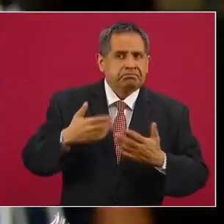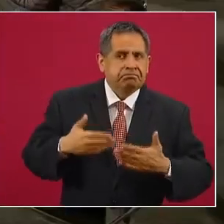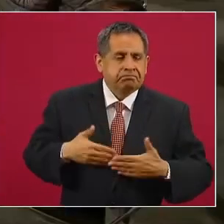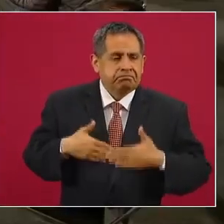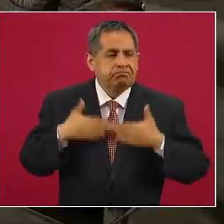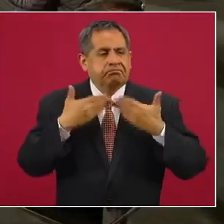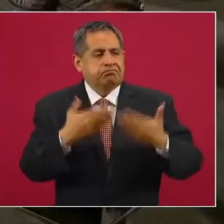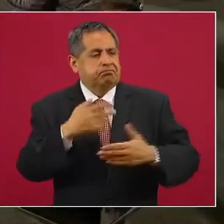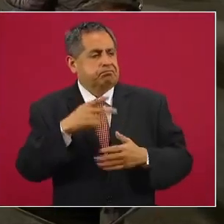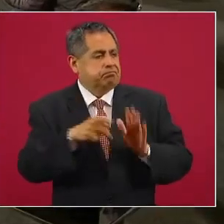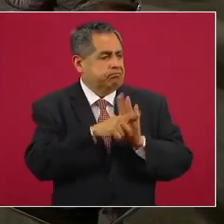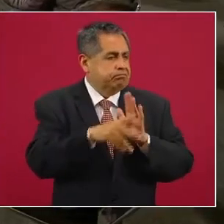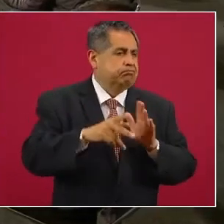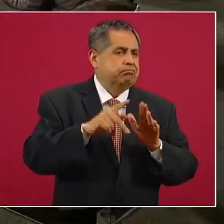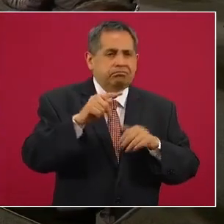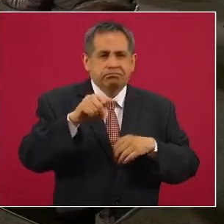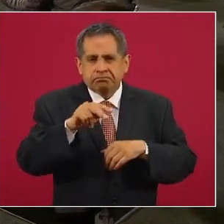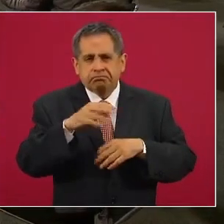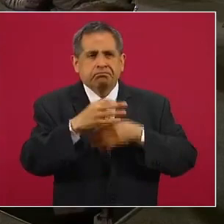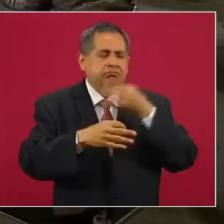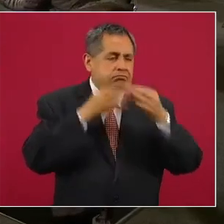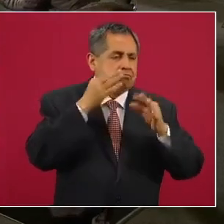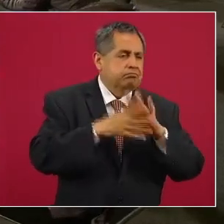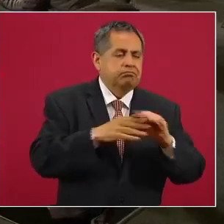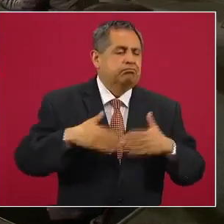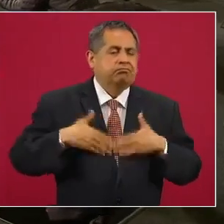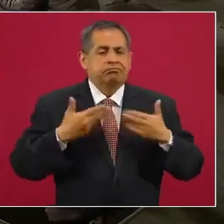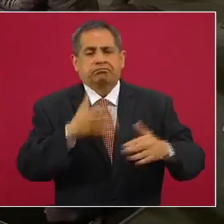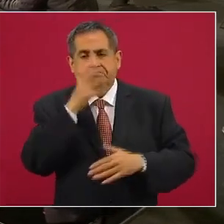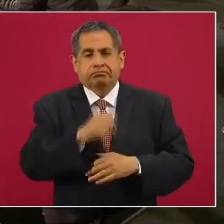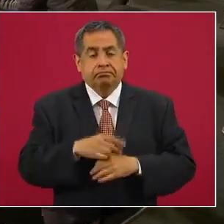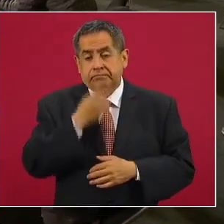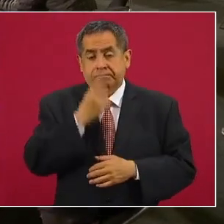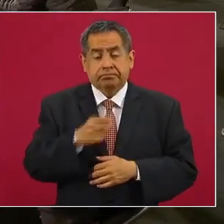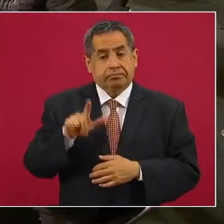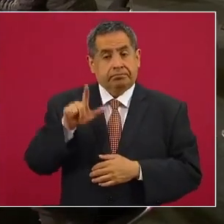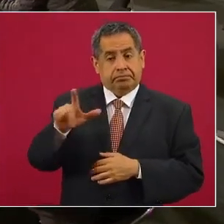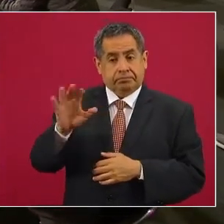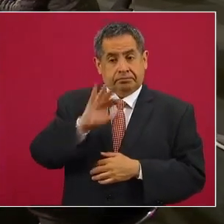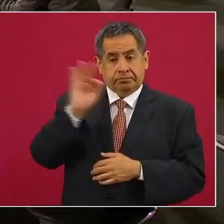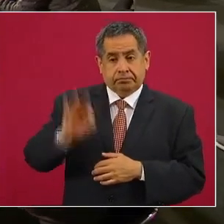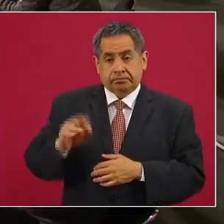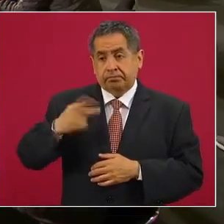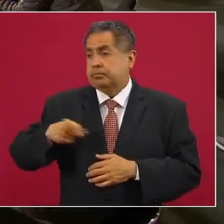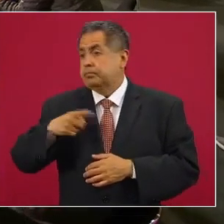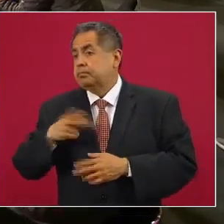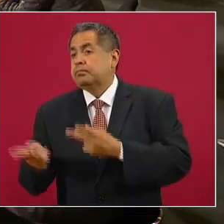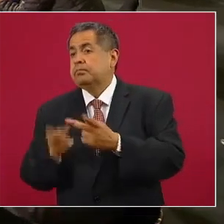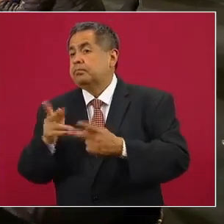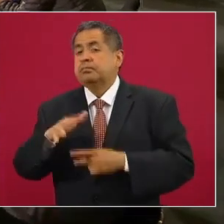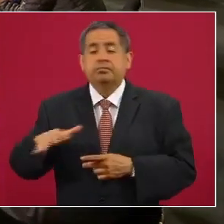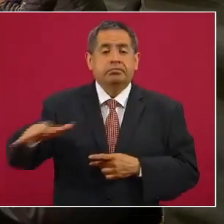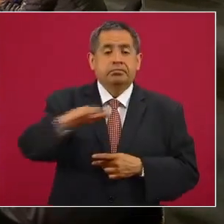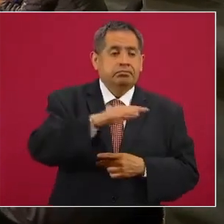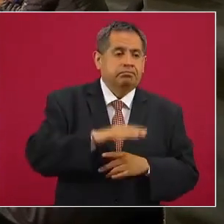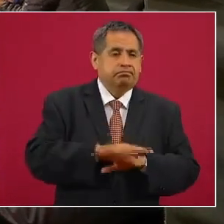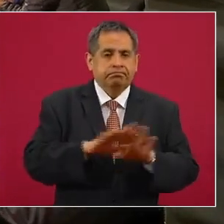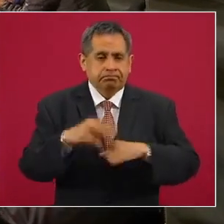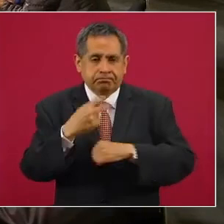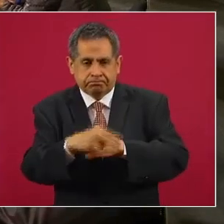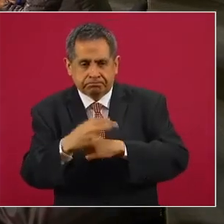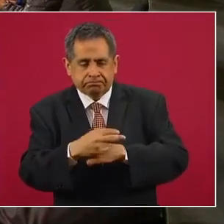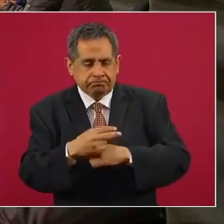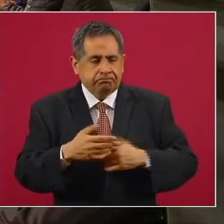medios tradicionales, señala que el 17% de los encuestados confían en la